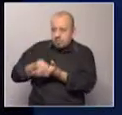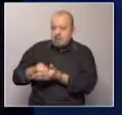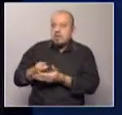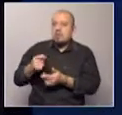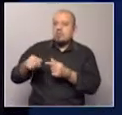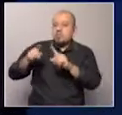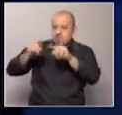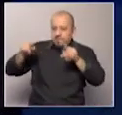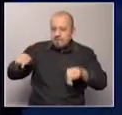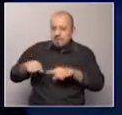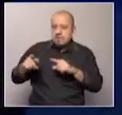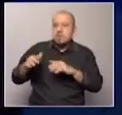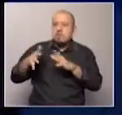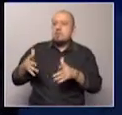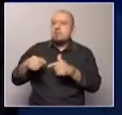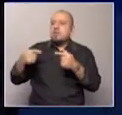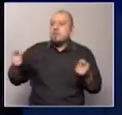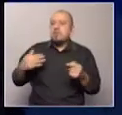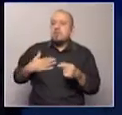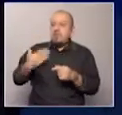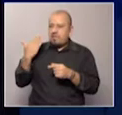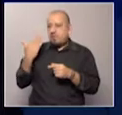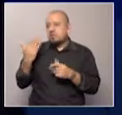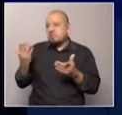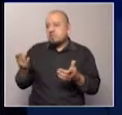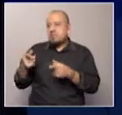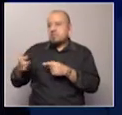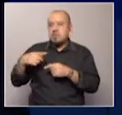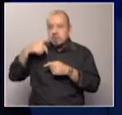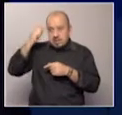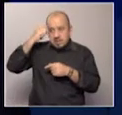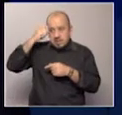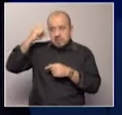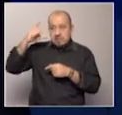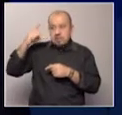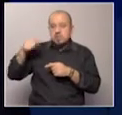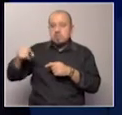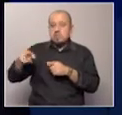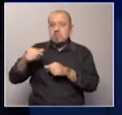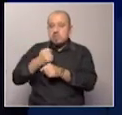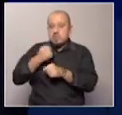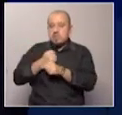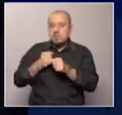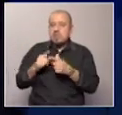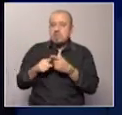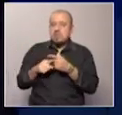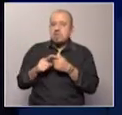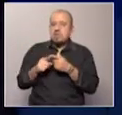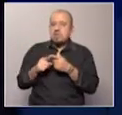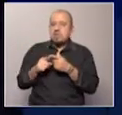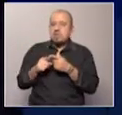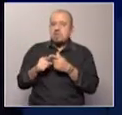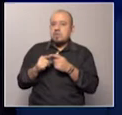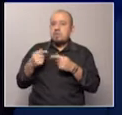certificación tiene que tener un producto tiene que tener una valoración la capacitación para el trabajo la formación la